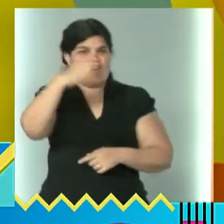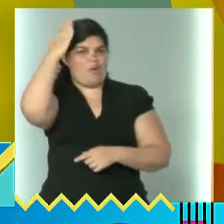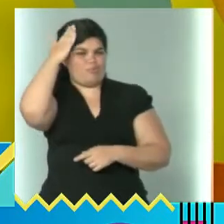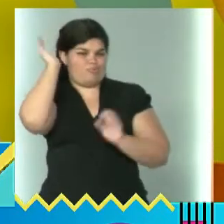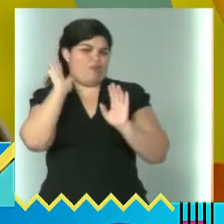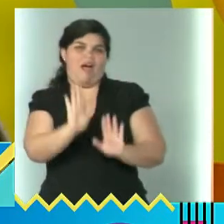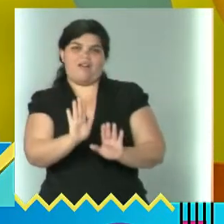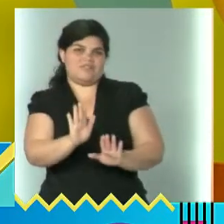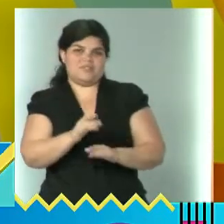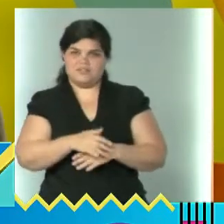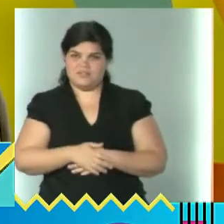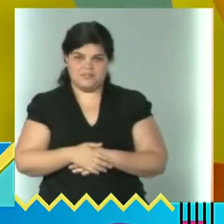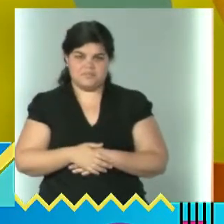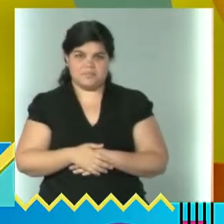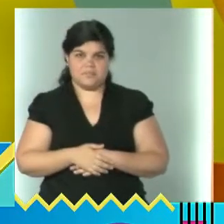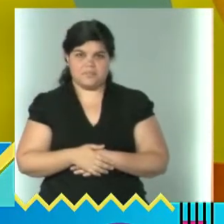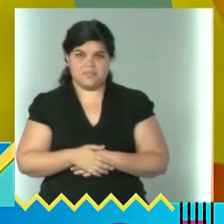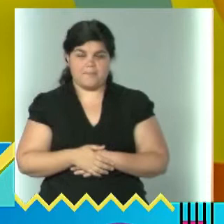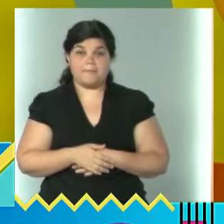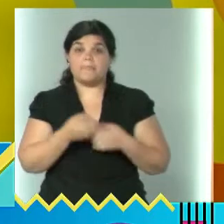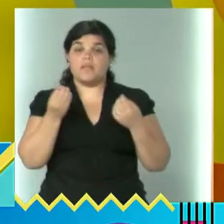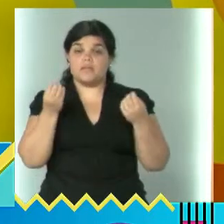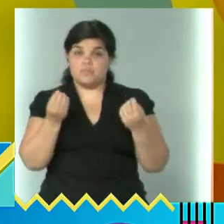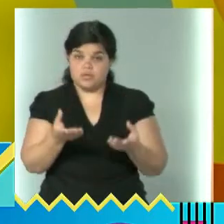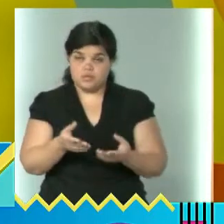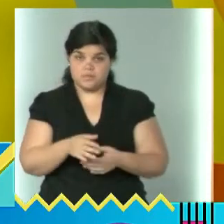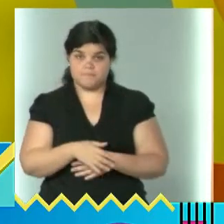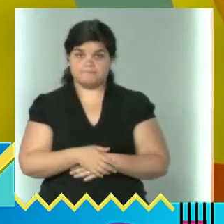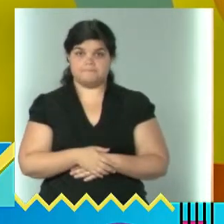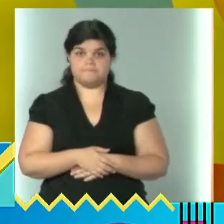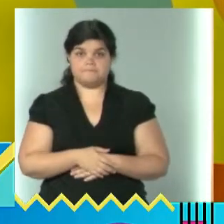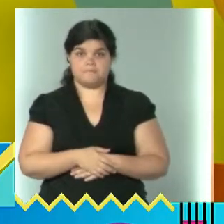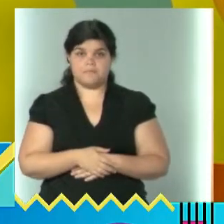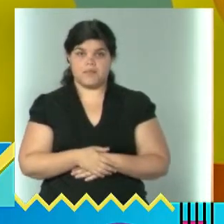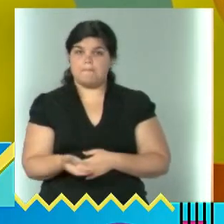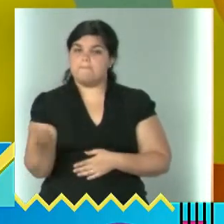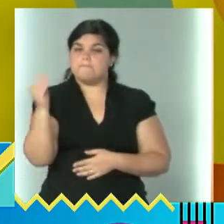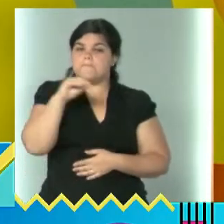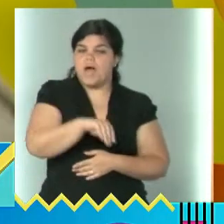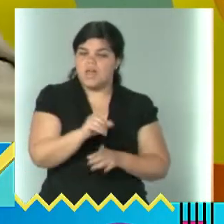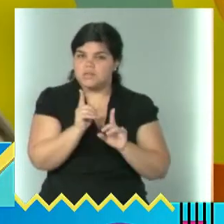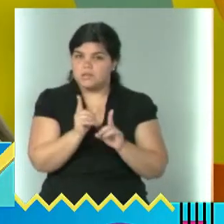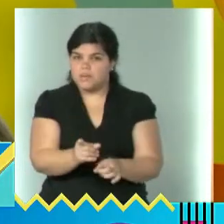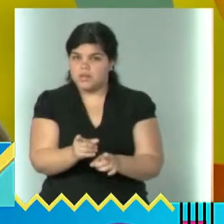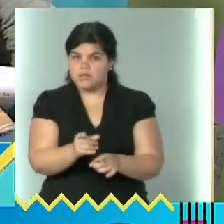Y entonces, con el agregado, digamos, de la